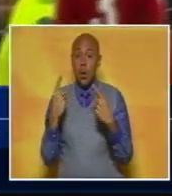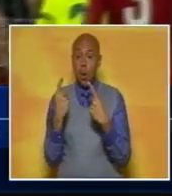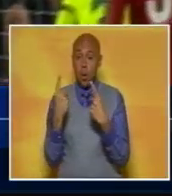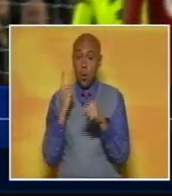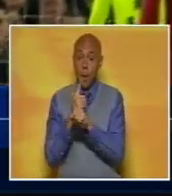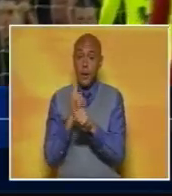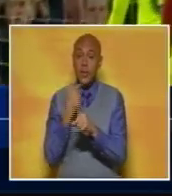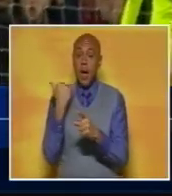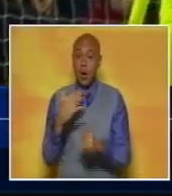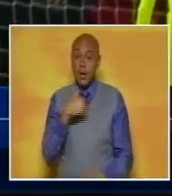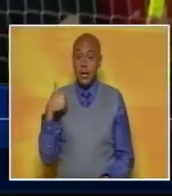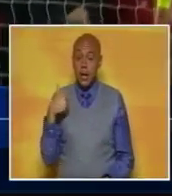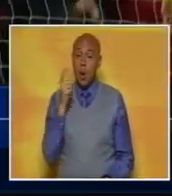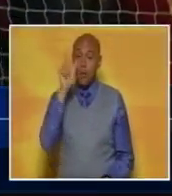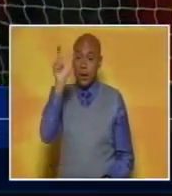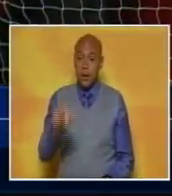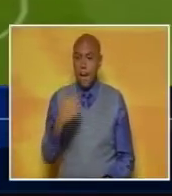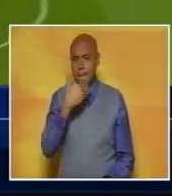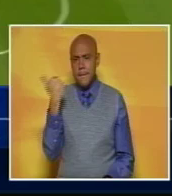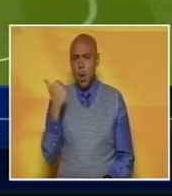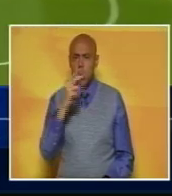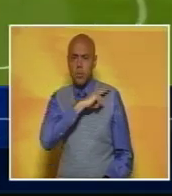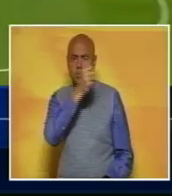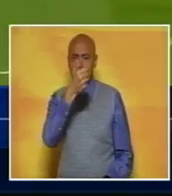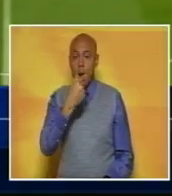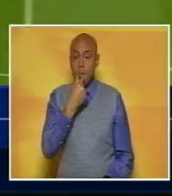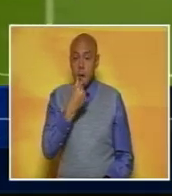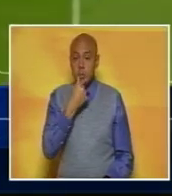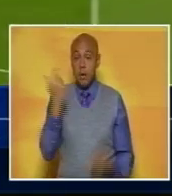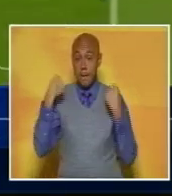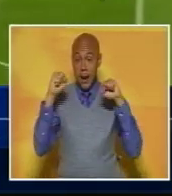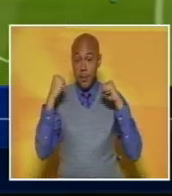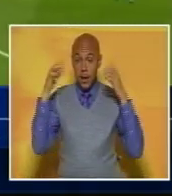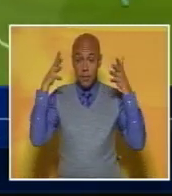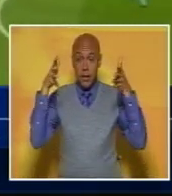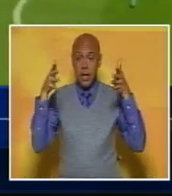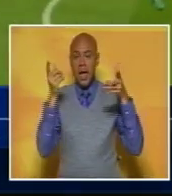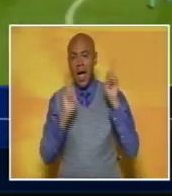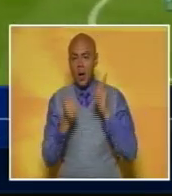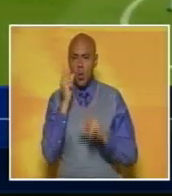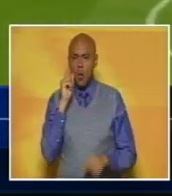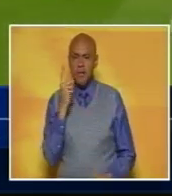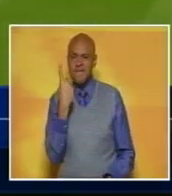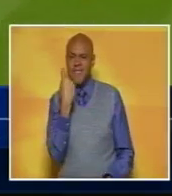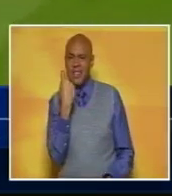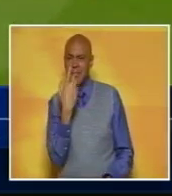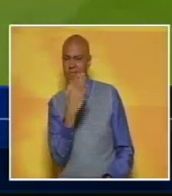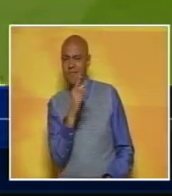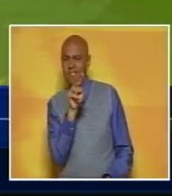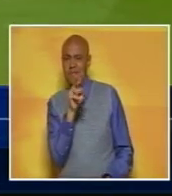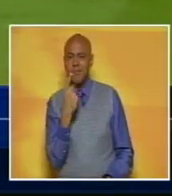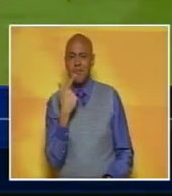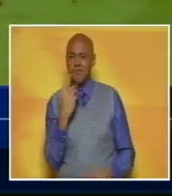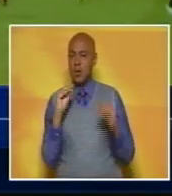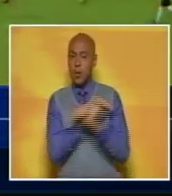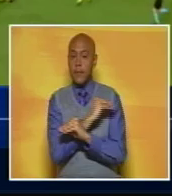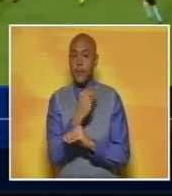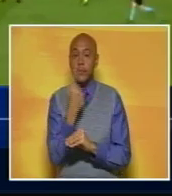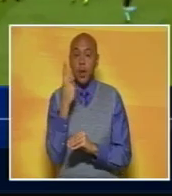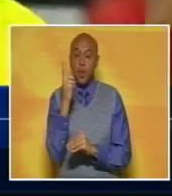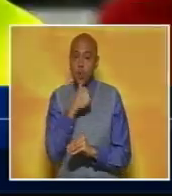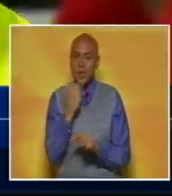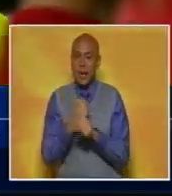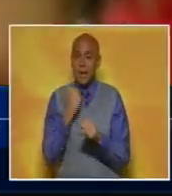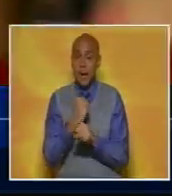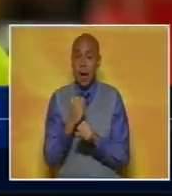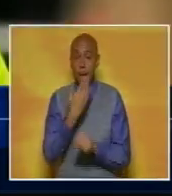maquinar la salida de Ernesto Valverde de la dirección técnica y que muchos jugadores no estaban satisfechos ni trabajaban